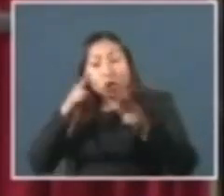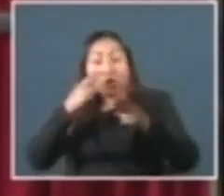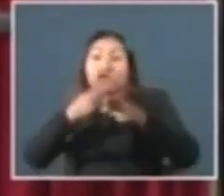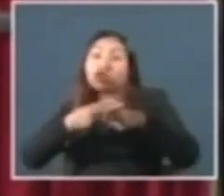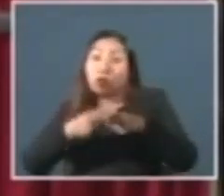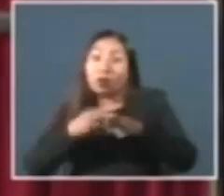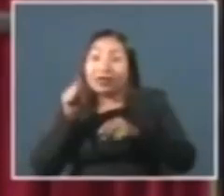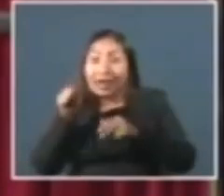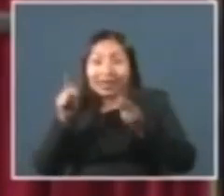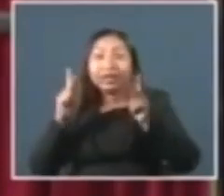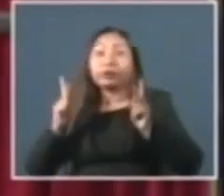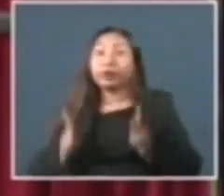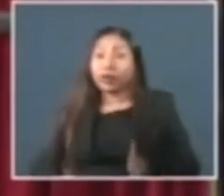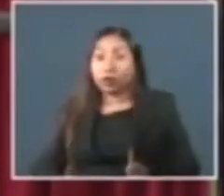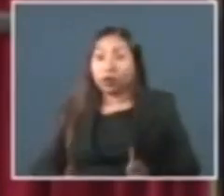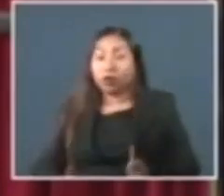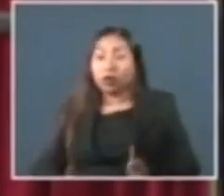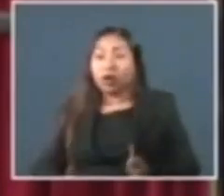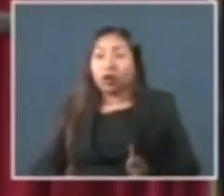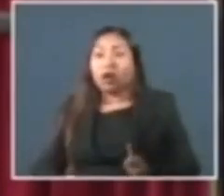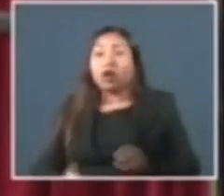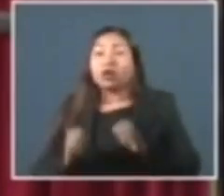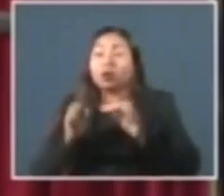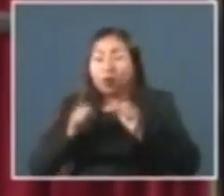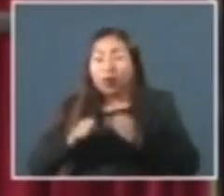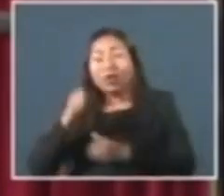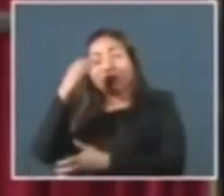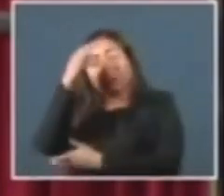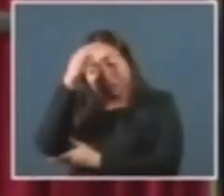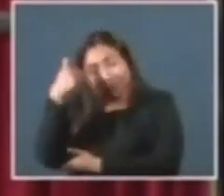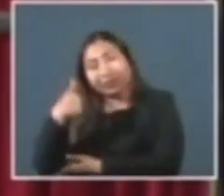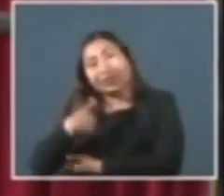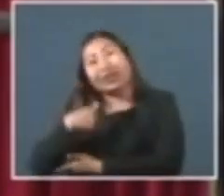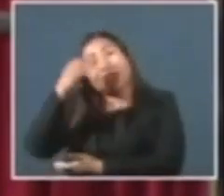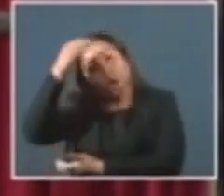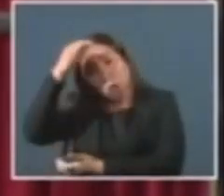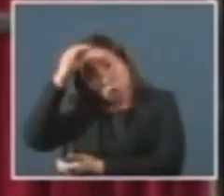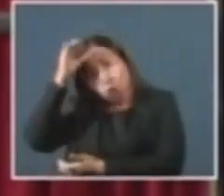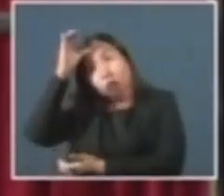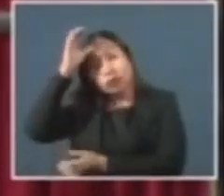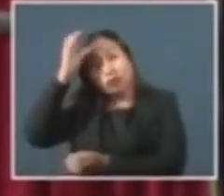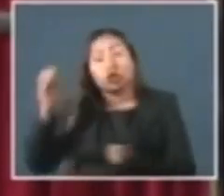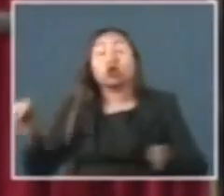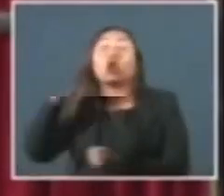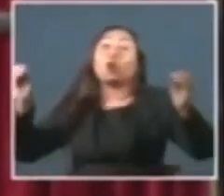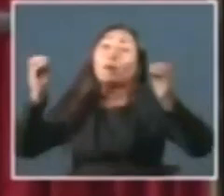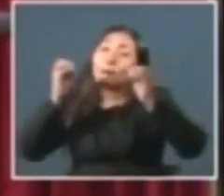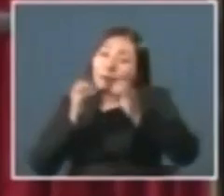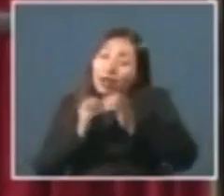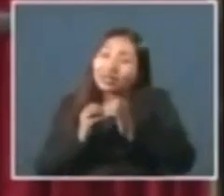periodo leve, conciso y que ustedes le pueden repreguntar, señalen lo que realmente